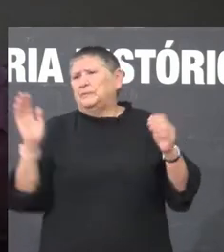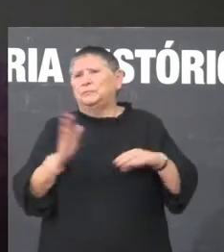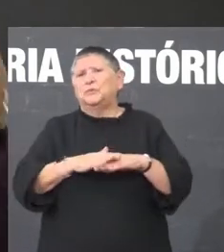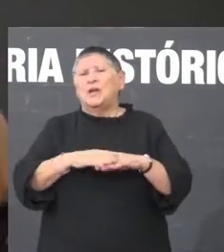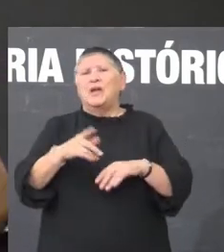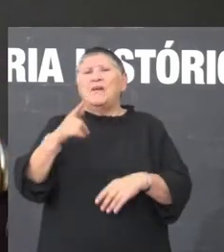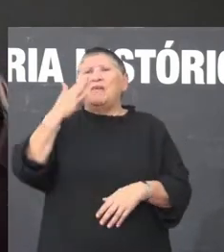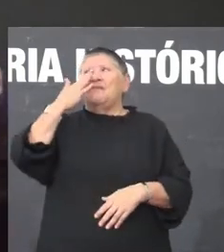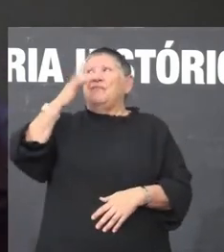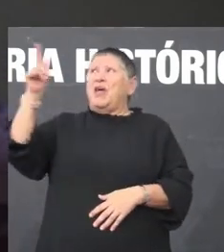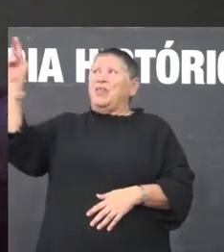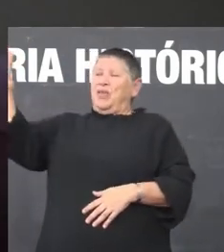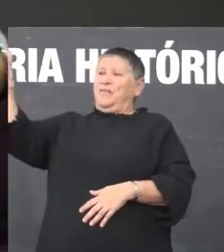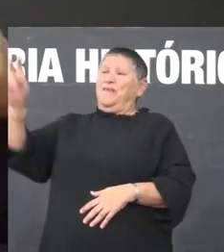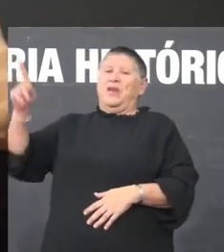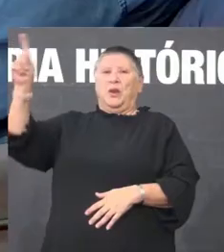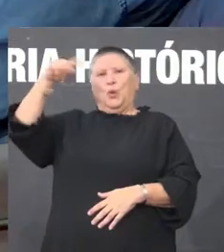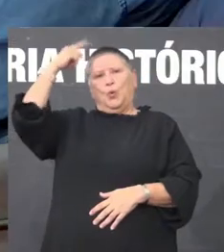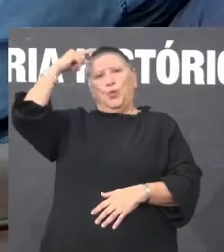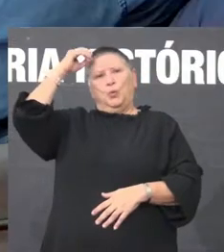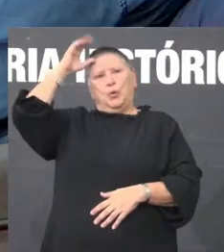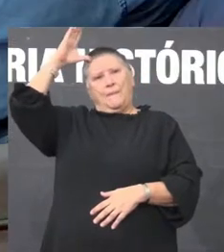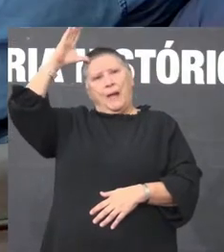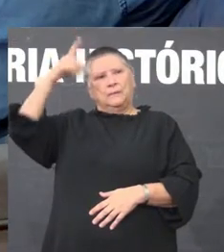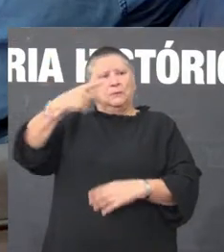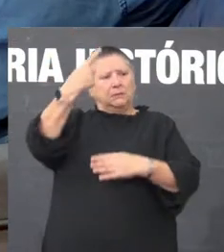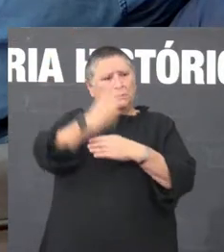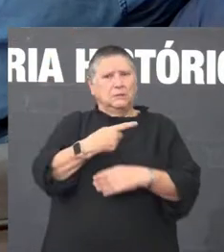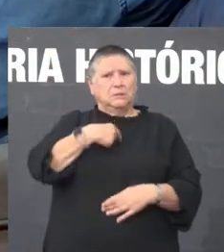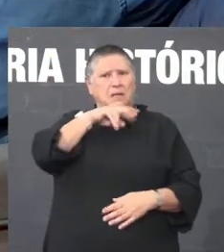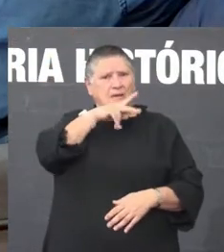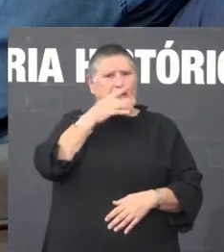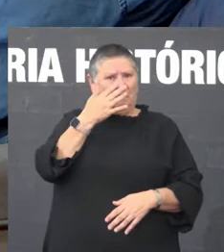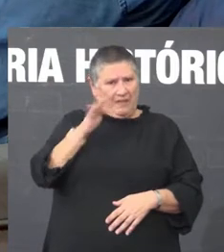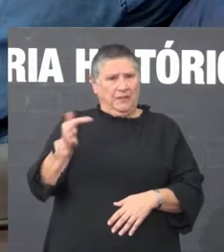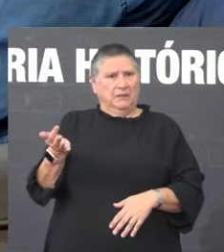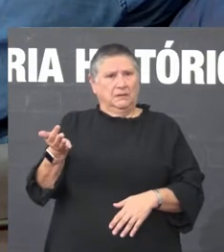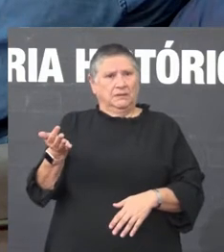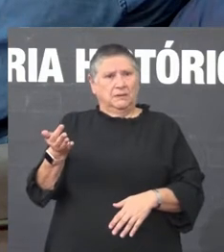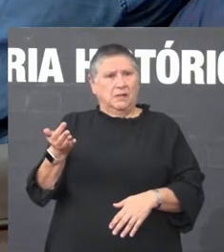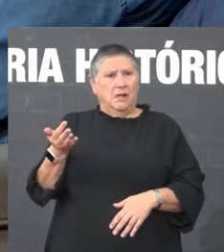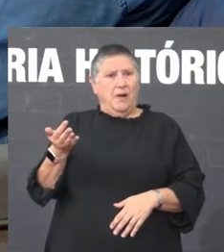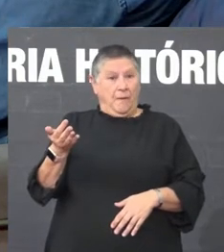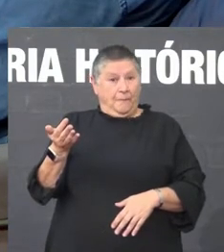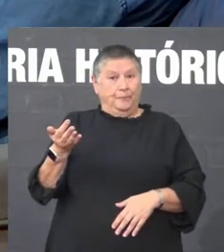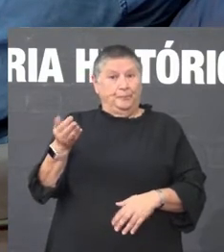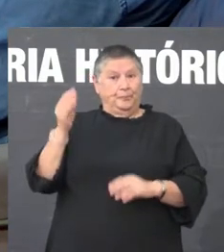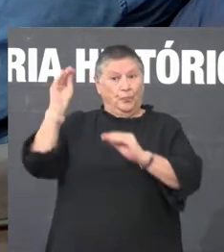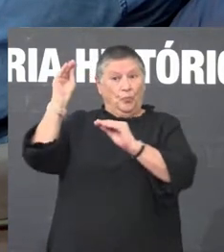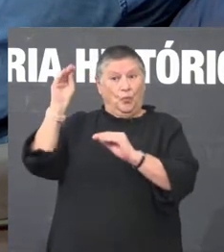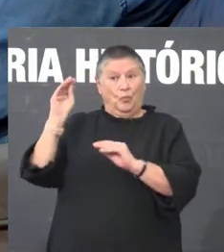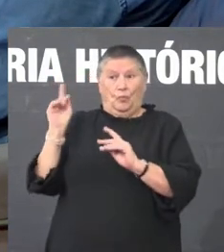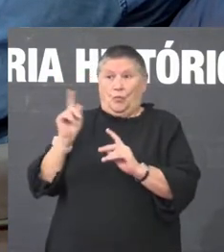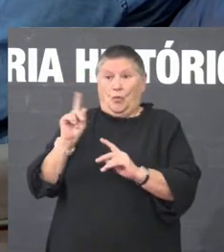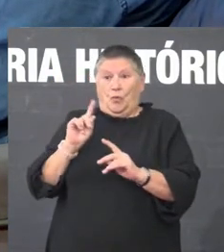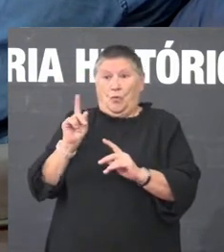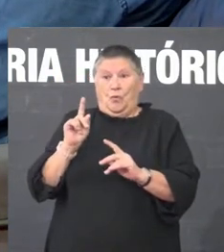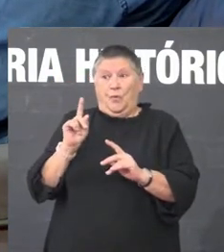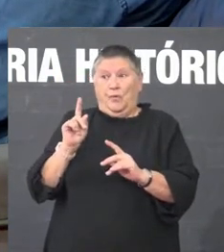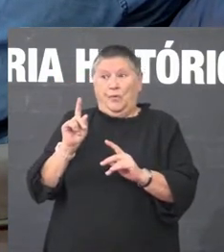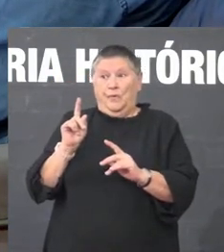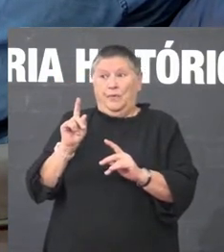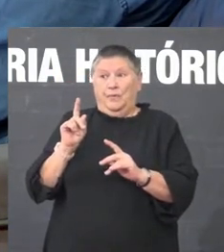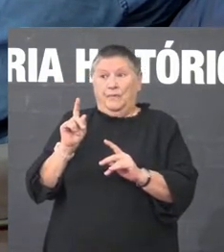Francia que tiene una cultura superior, tal, oye, tú tienes que hablar francés, no, la ley, la francesa, no, todo